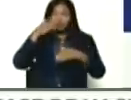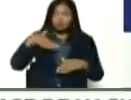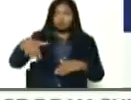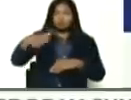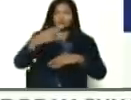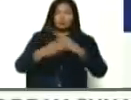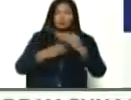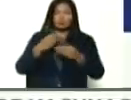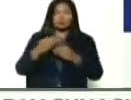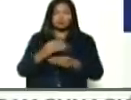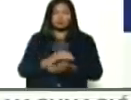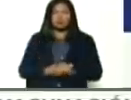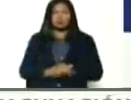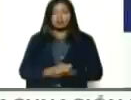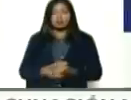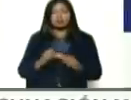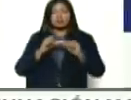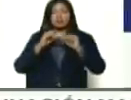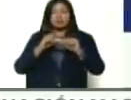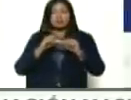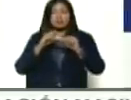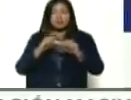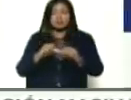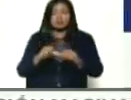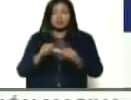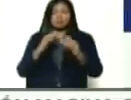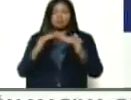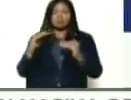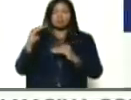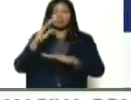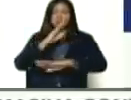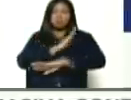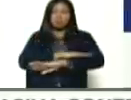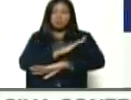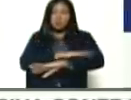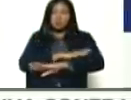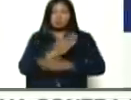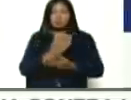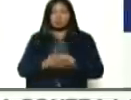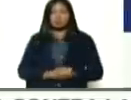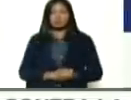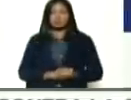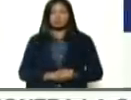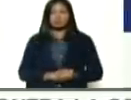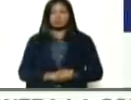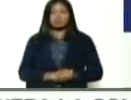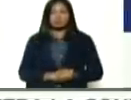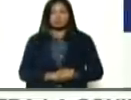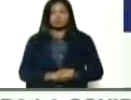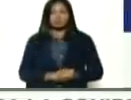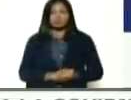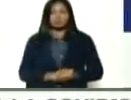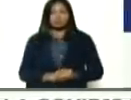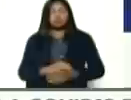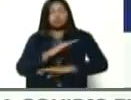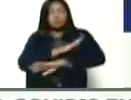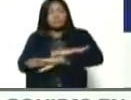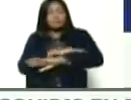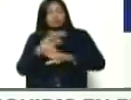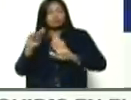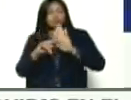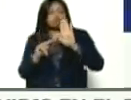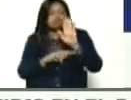en relación con mantener la guardia en alto cumplir estrictamente las